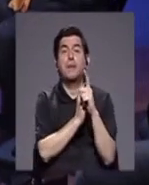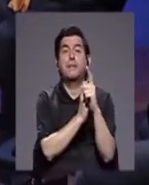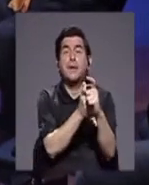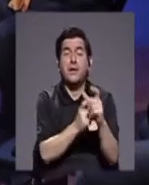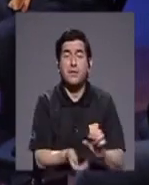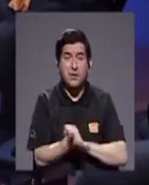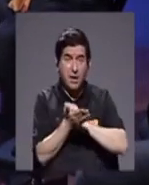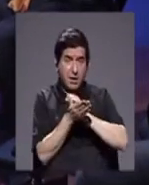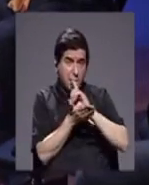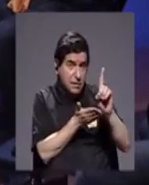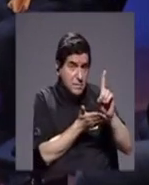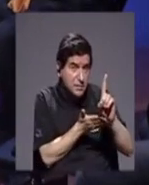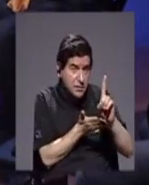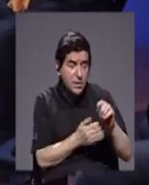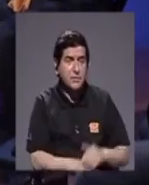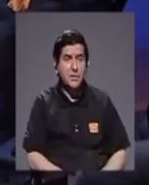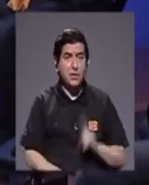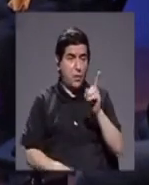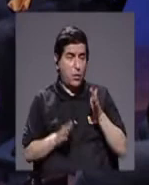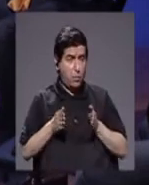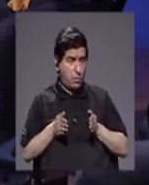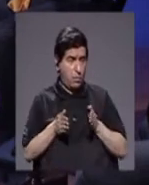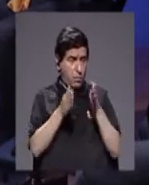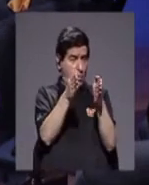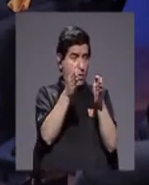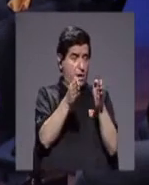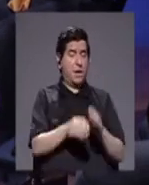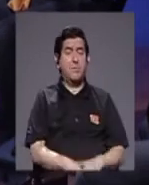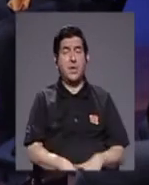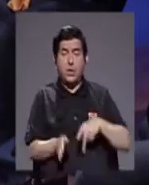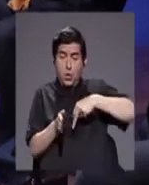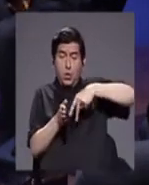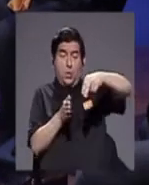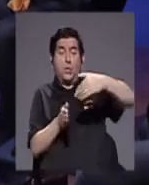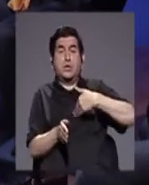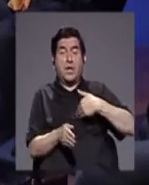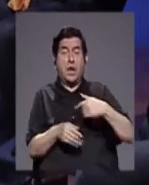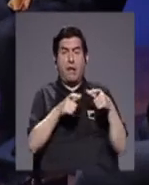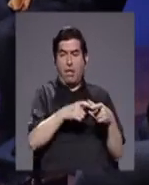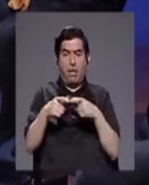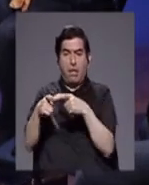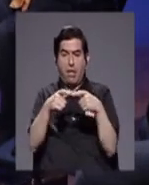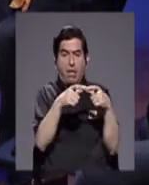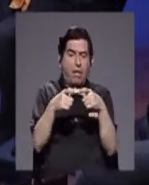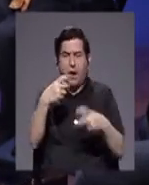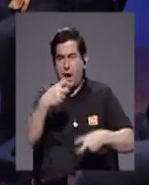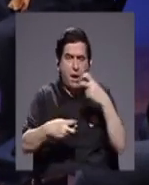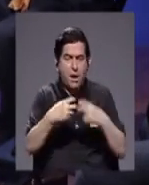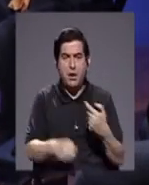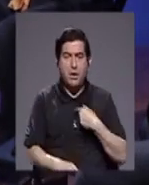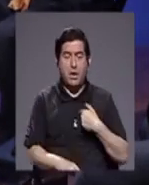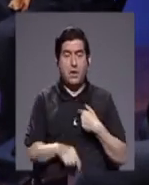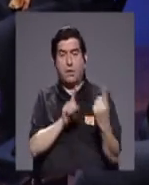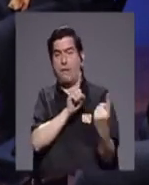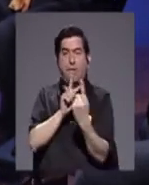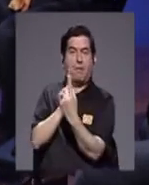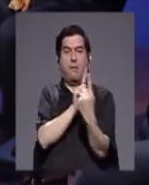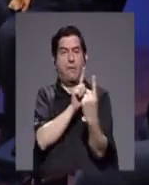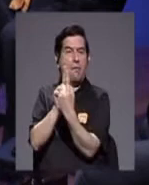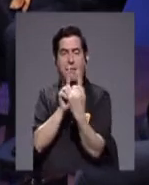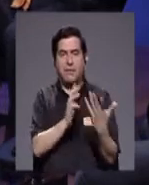Santo Domingo en una ruta donde en la acera que tiene muchos huecos y muchos problemas y que me topo con gente de frente y